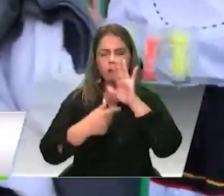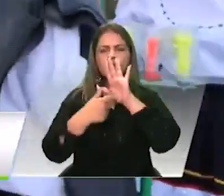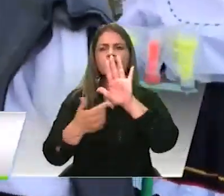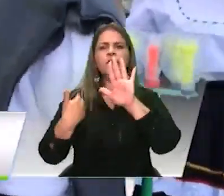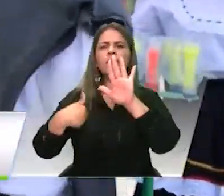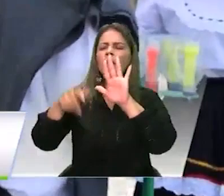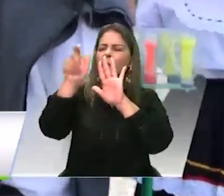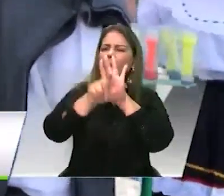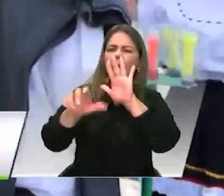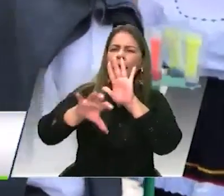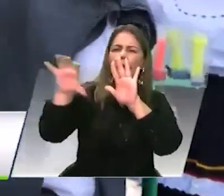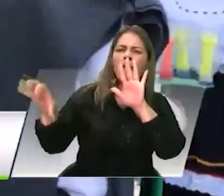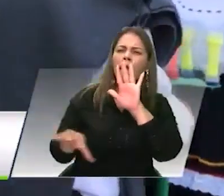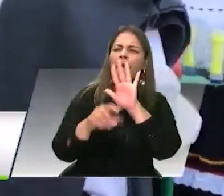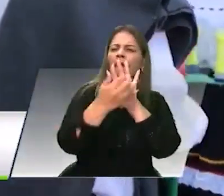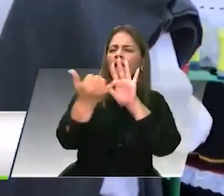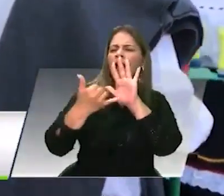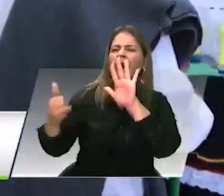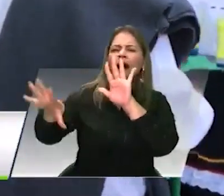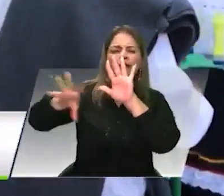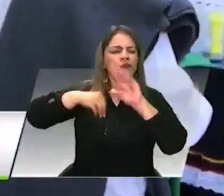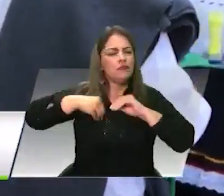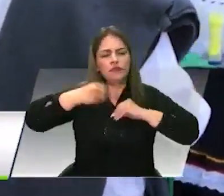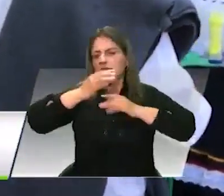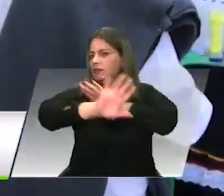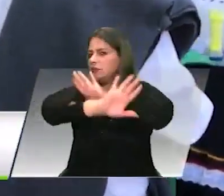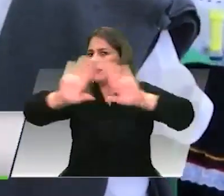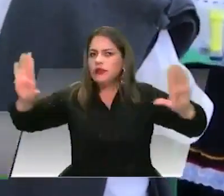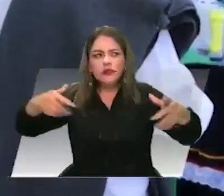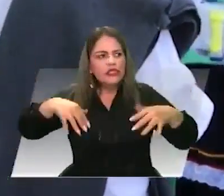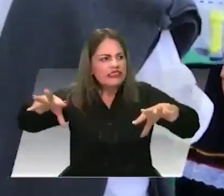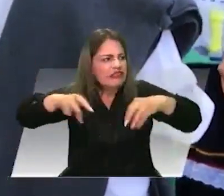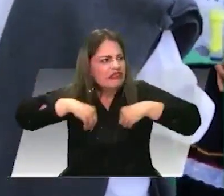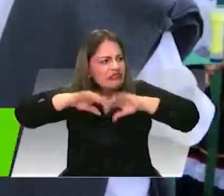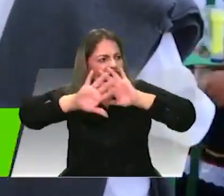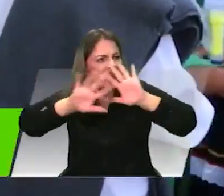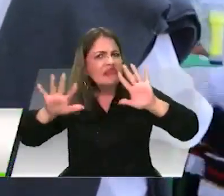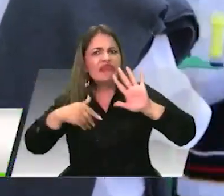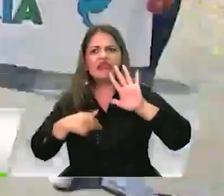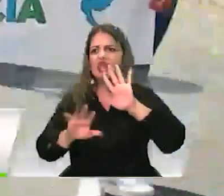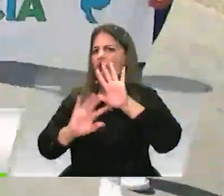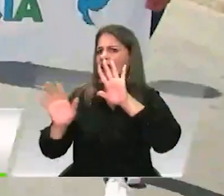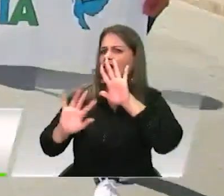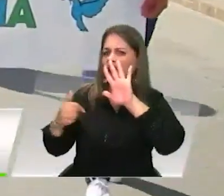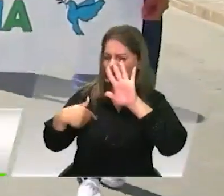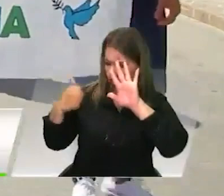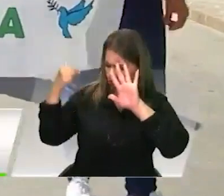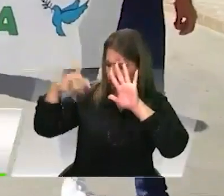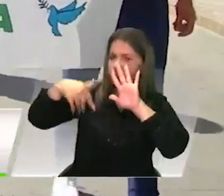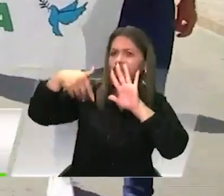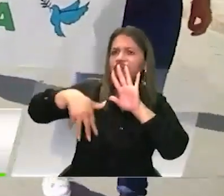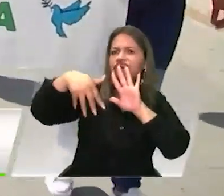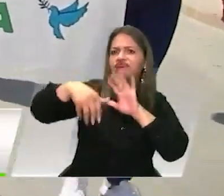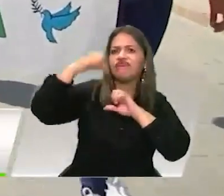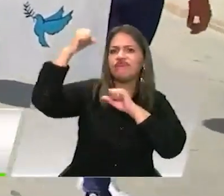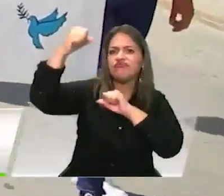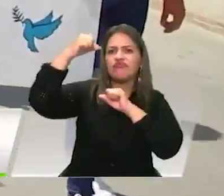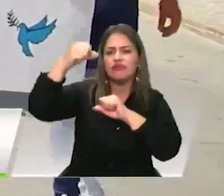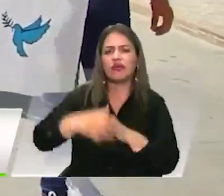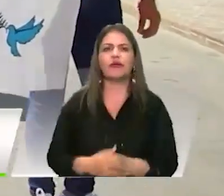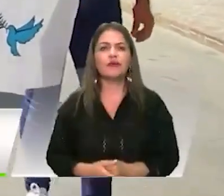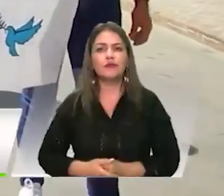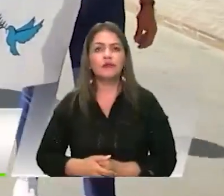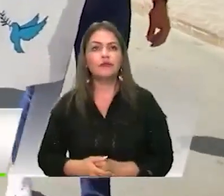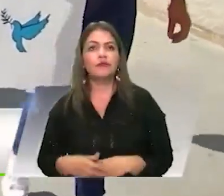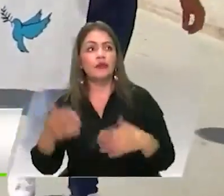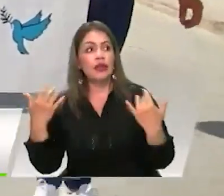actos que se han venido presentando y manifestándonos de una manera sana. Al llamado ciudadano se unieron las autoridades